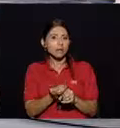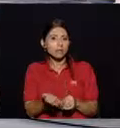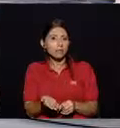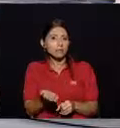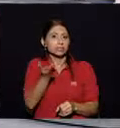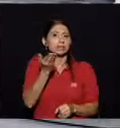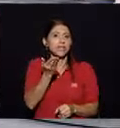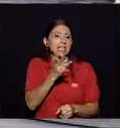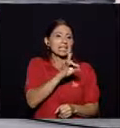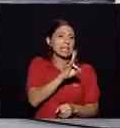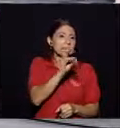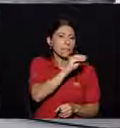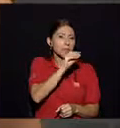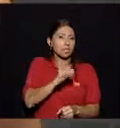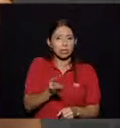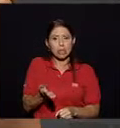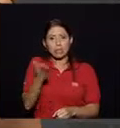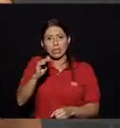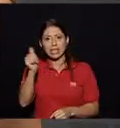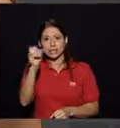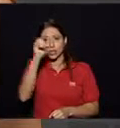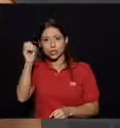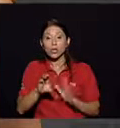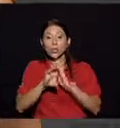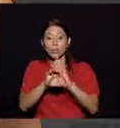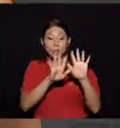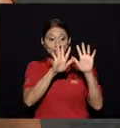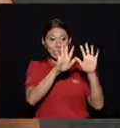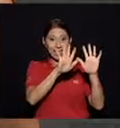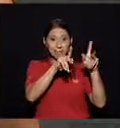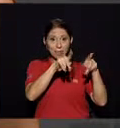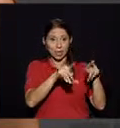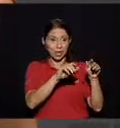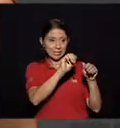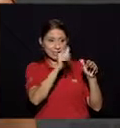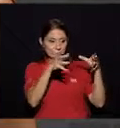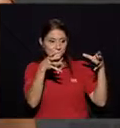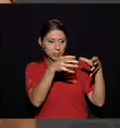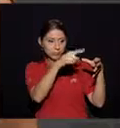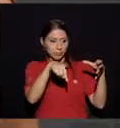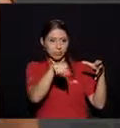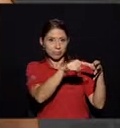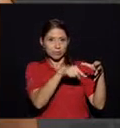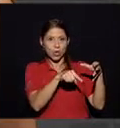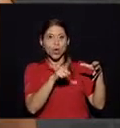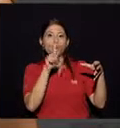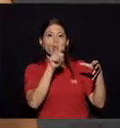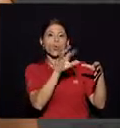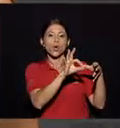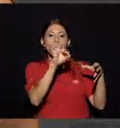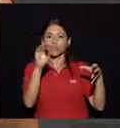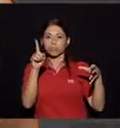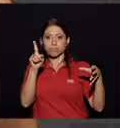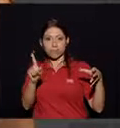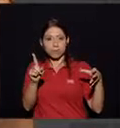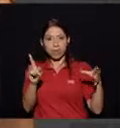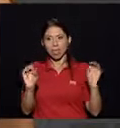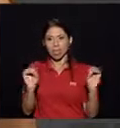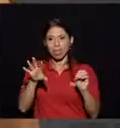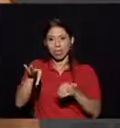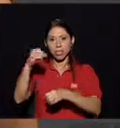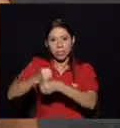10%. Entonces, actualmente tenemos casi 1 de cada 10 personas que está desempleada, digamos, de la población económicamente activa,